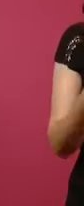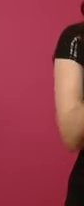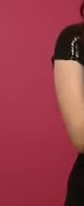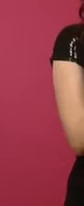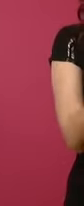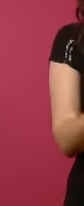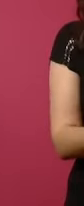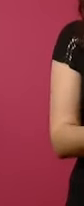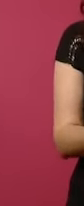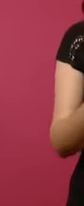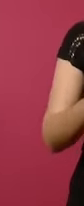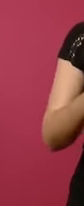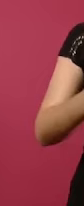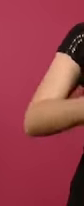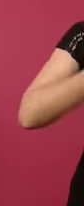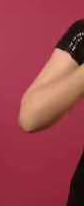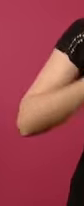para hacer justicia,